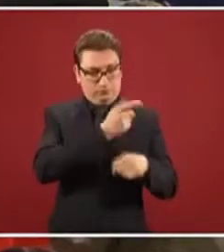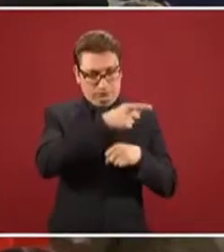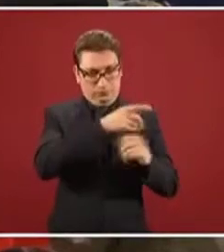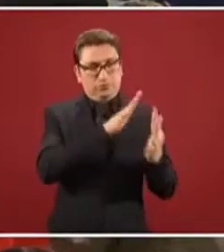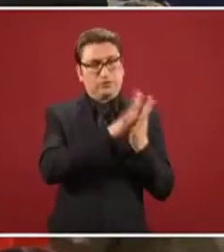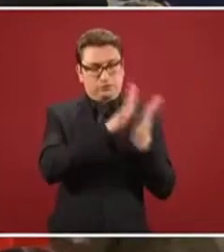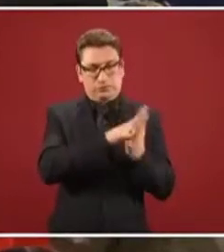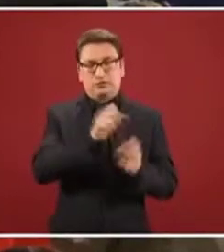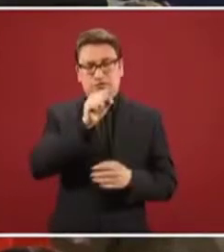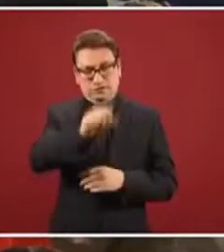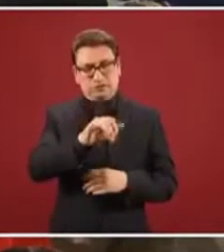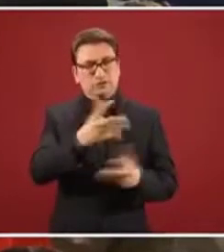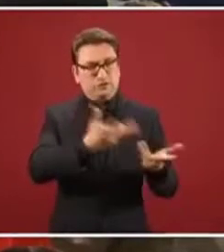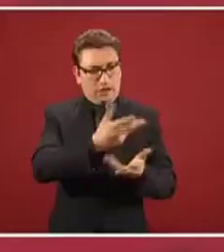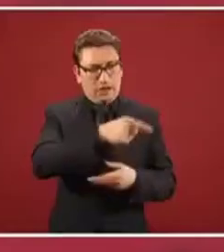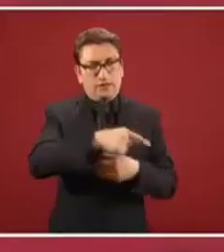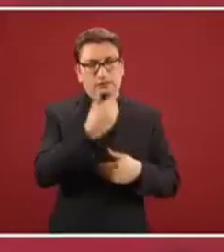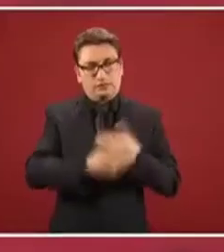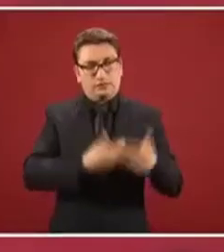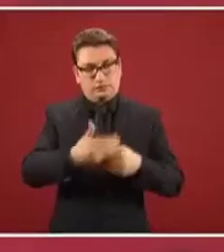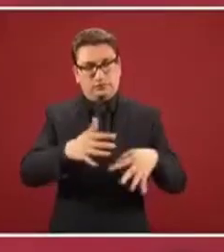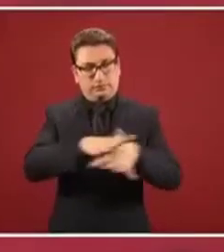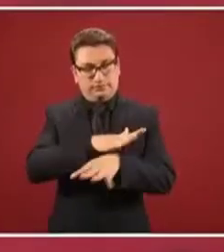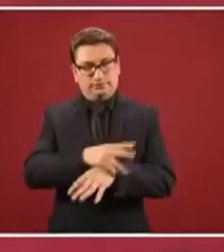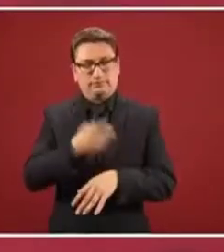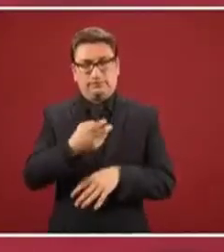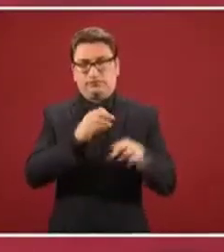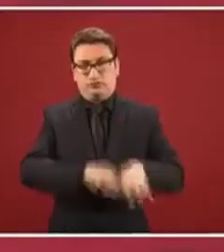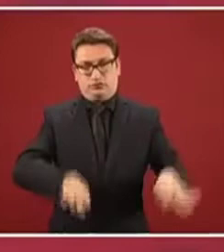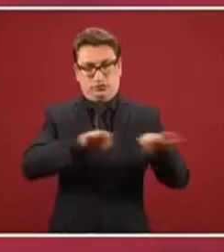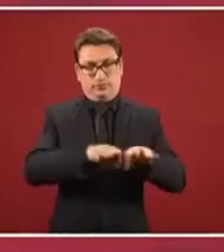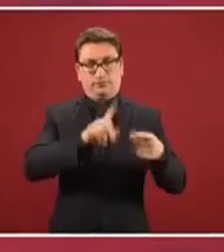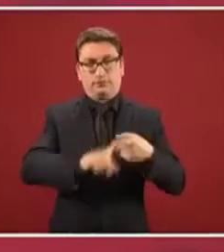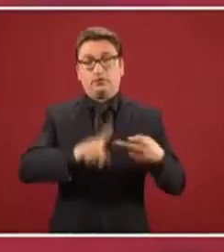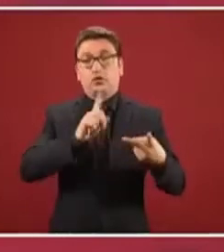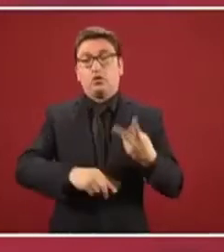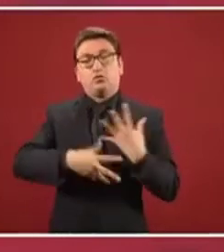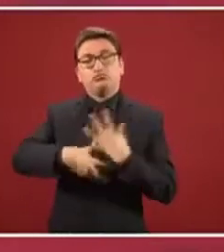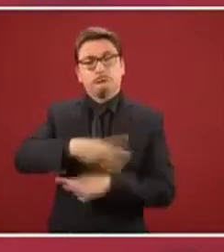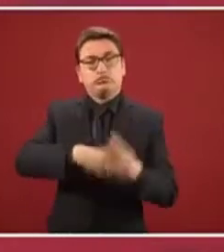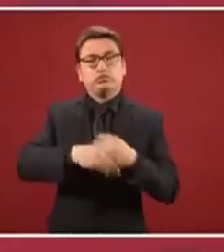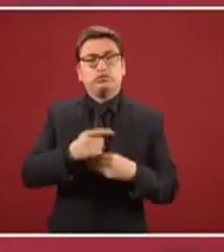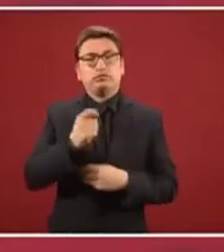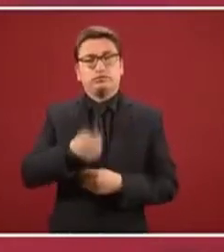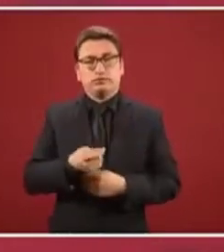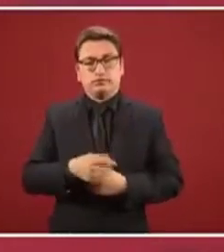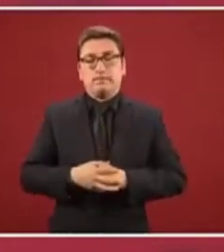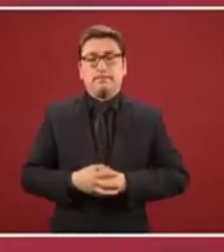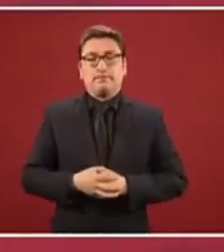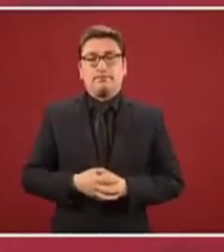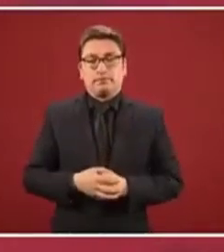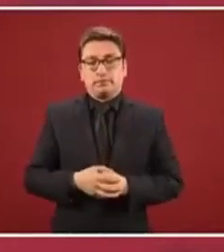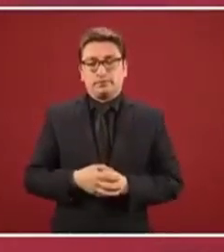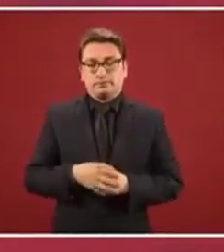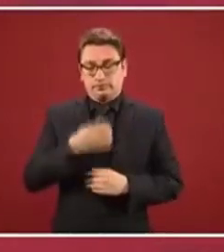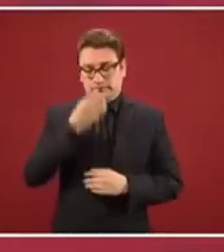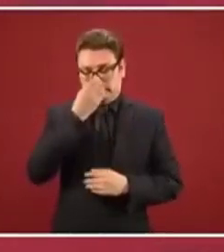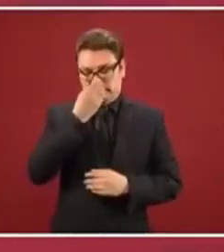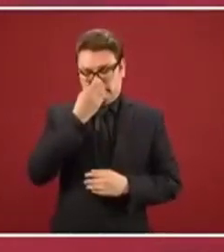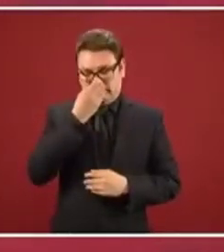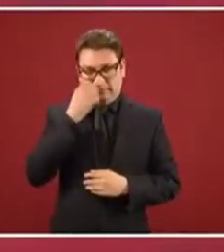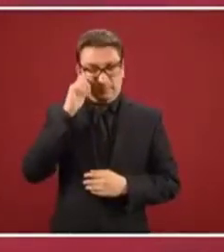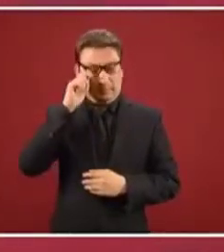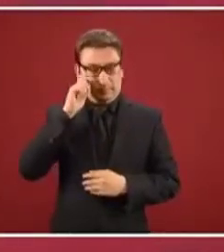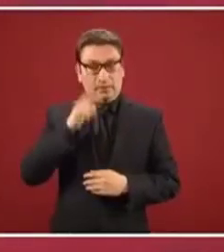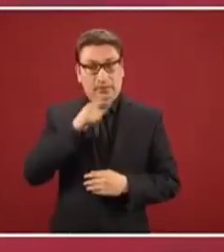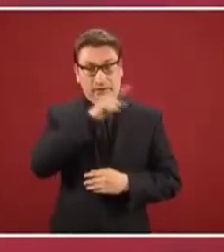está haciendo. Entonces, es un cambio cualitativo mayor. El otro, reciprocidad. Bueno, pues igual que hay